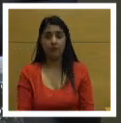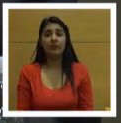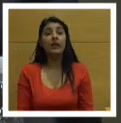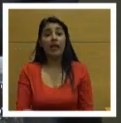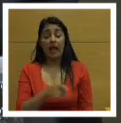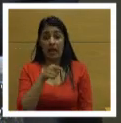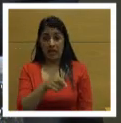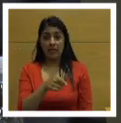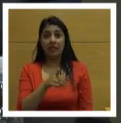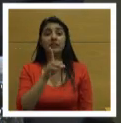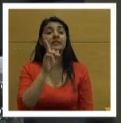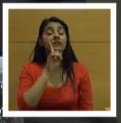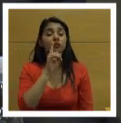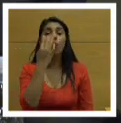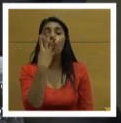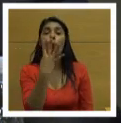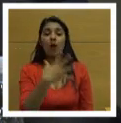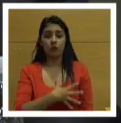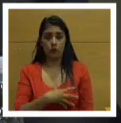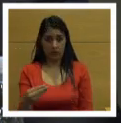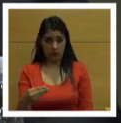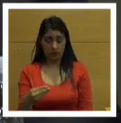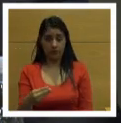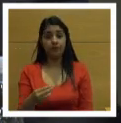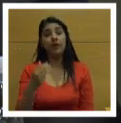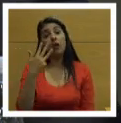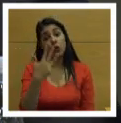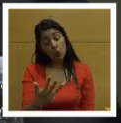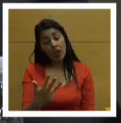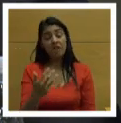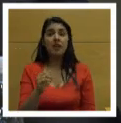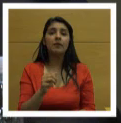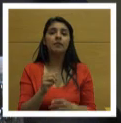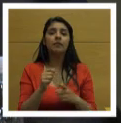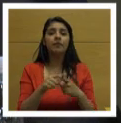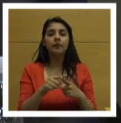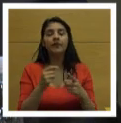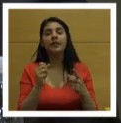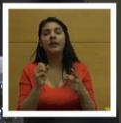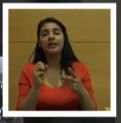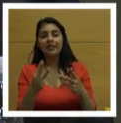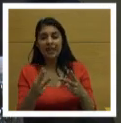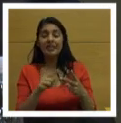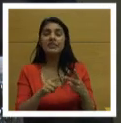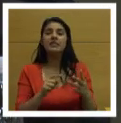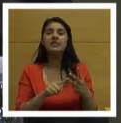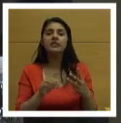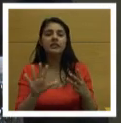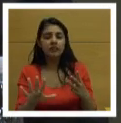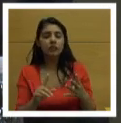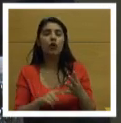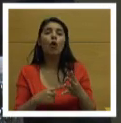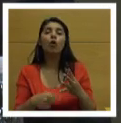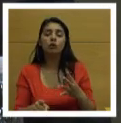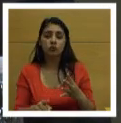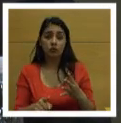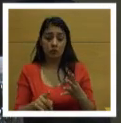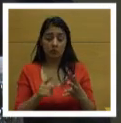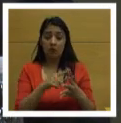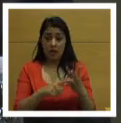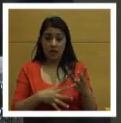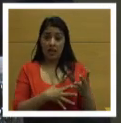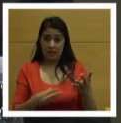quienes tuvieron 4 hijos, de 9, 3, 5 y 10 meses de edad, sin que